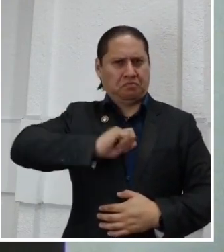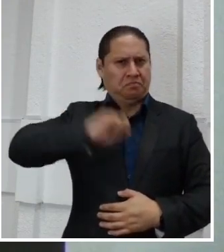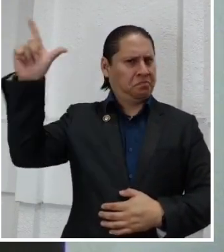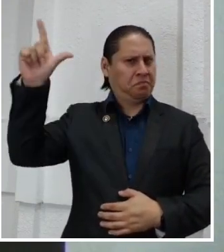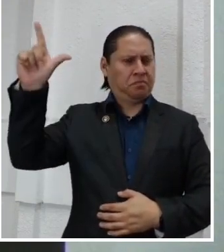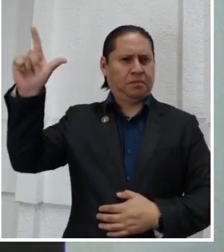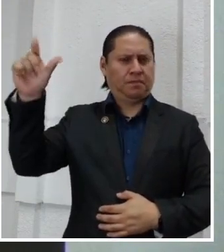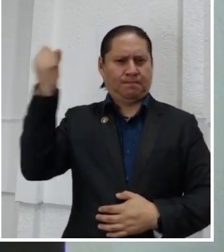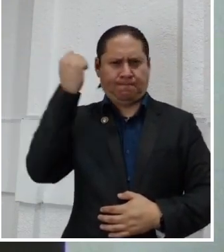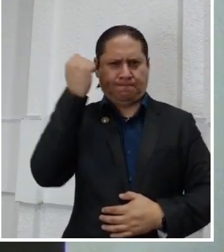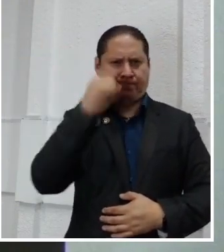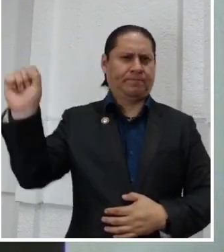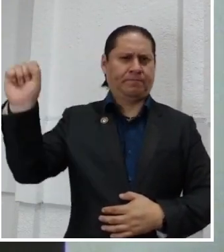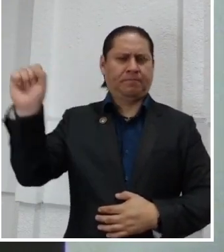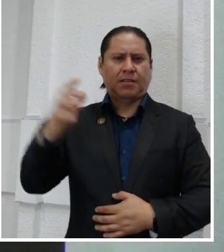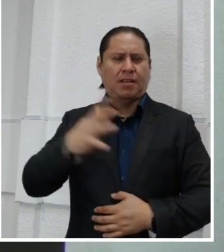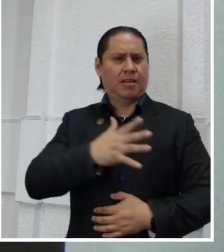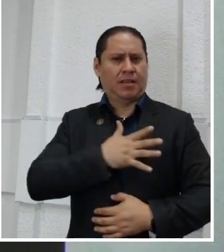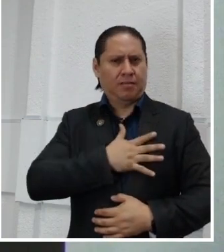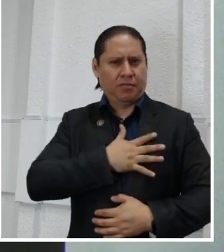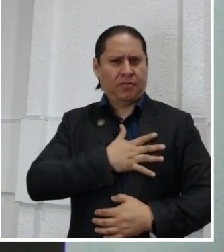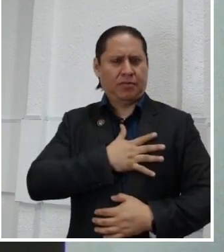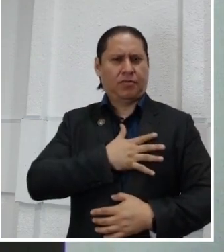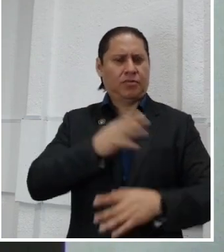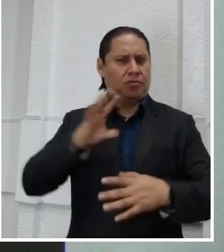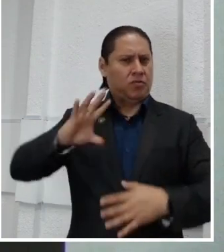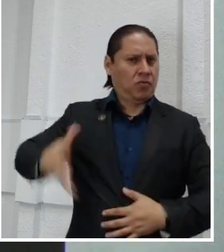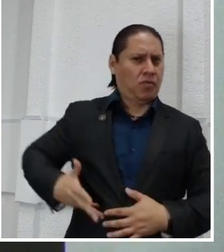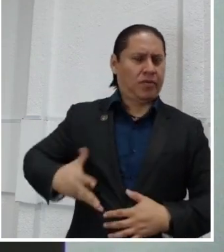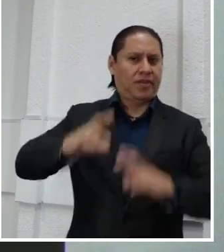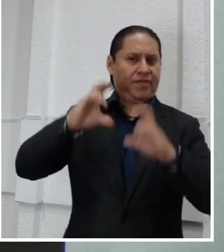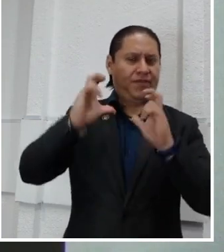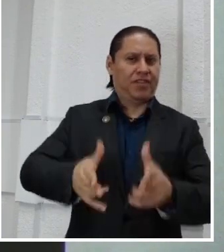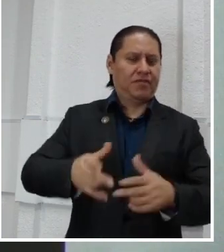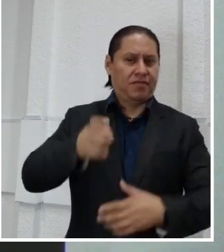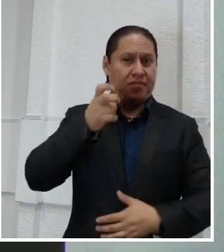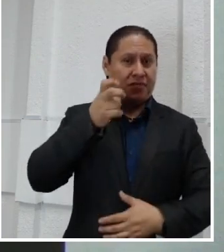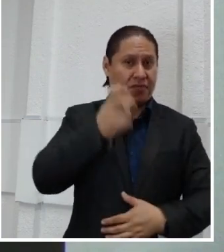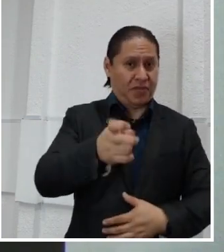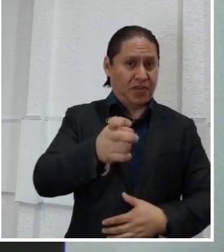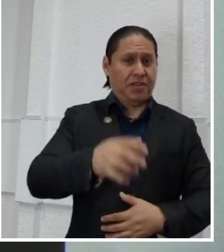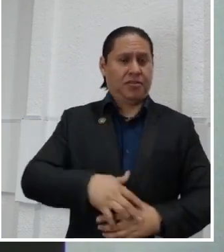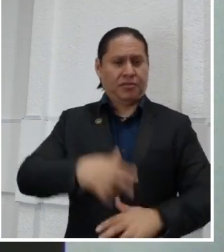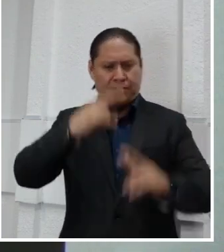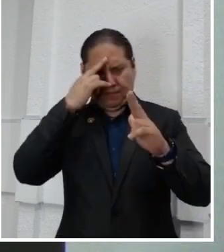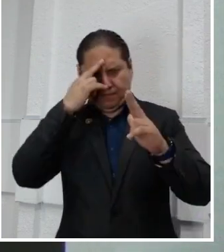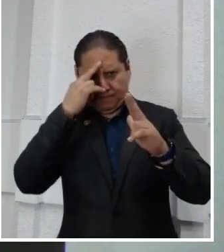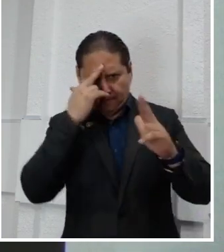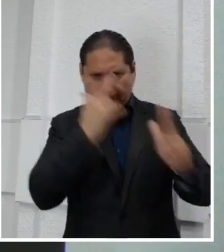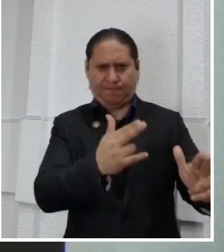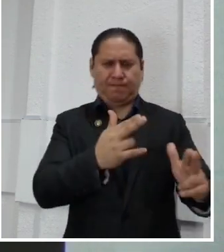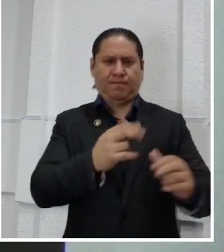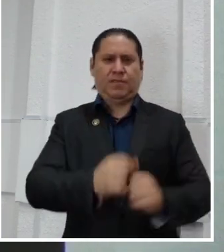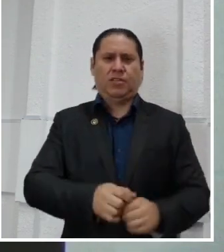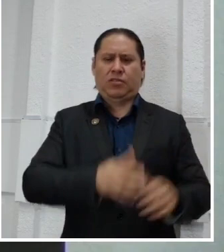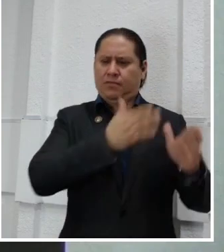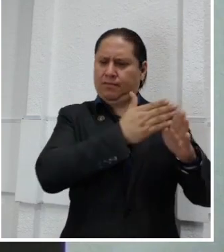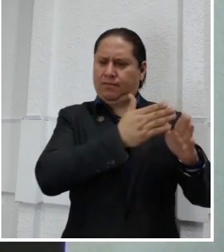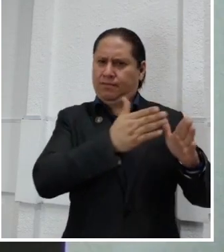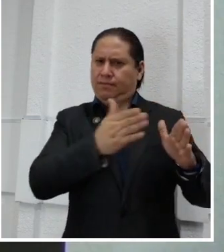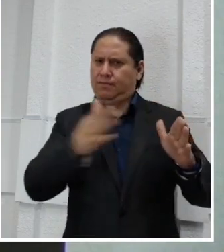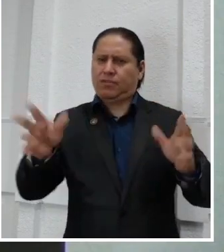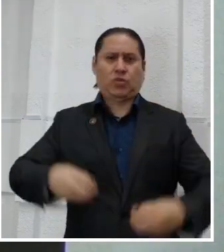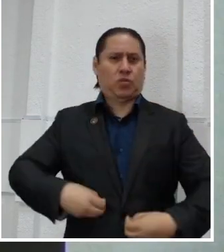pero sobre todo de amor y orgullo por Chiapas. Por ello, reconocer su vida, obra y trayectoria